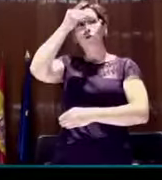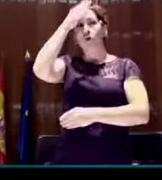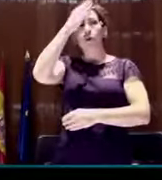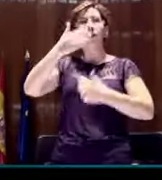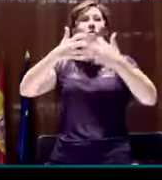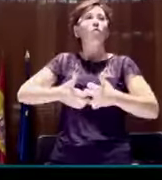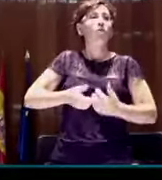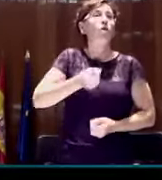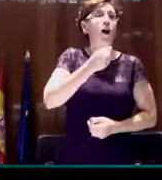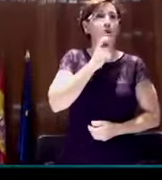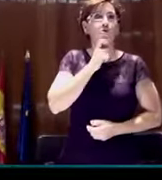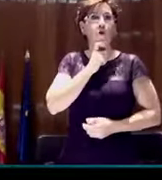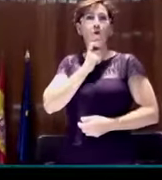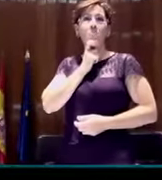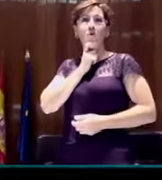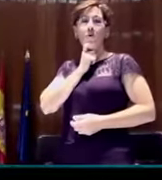sabe que